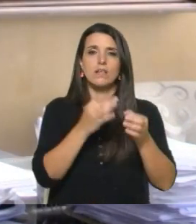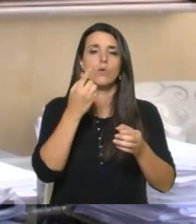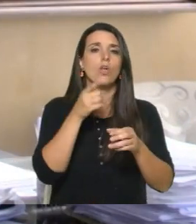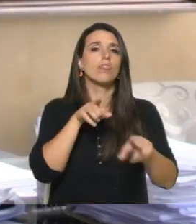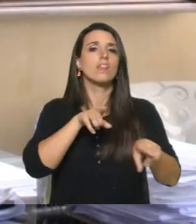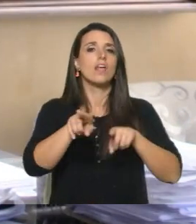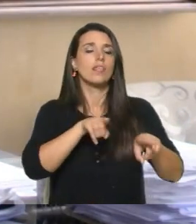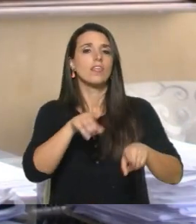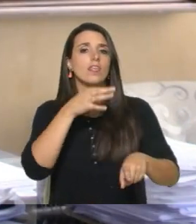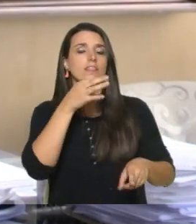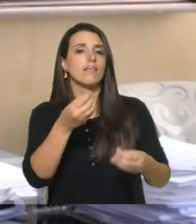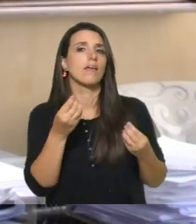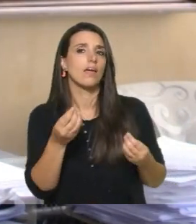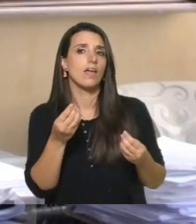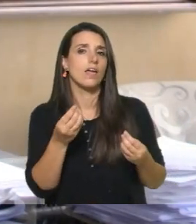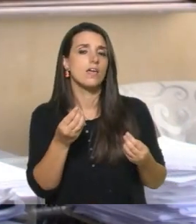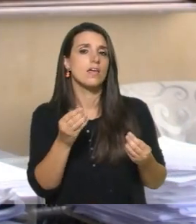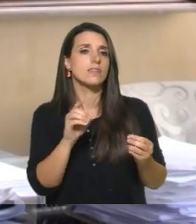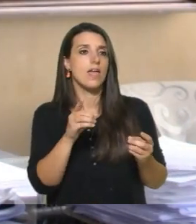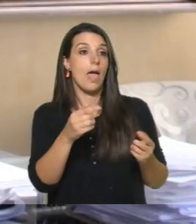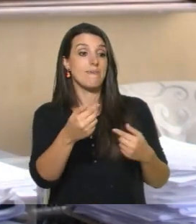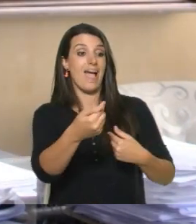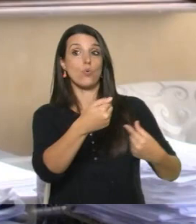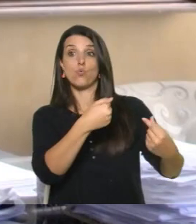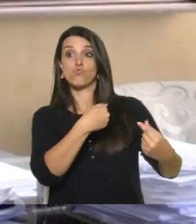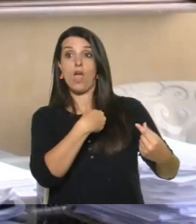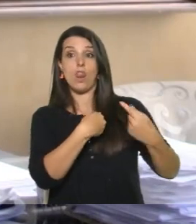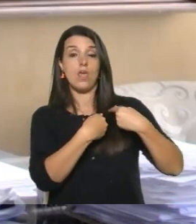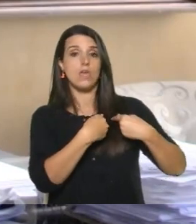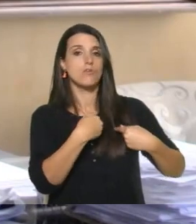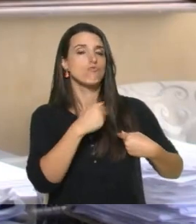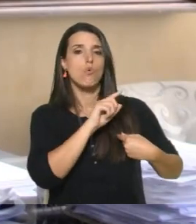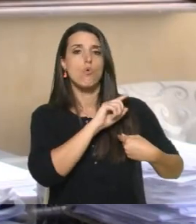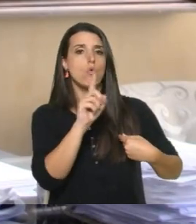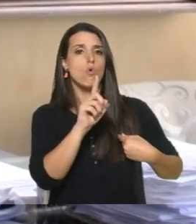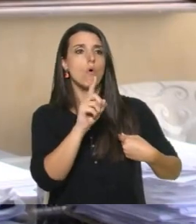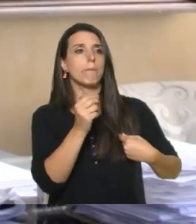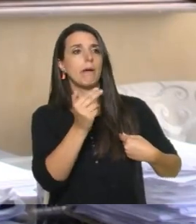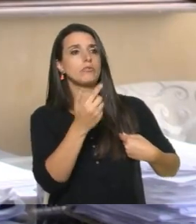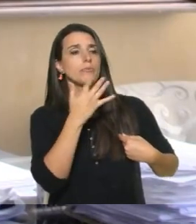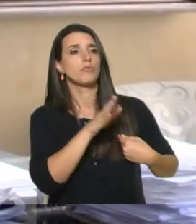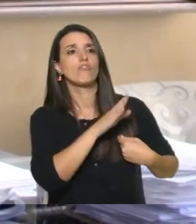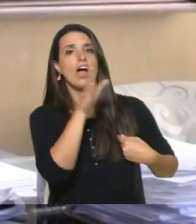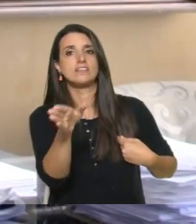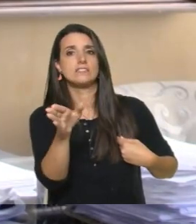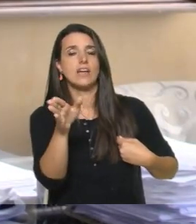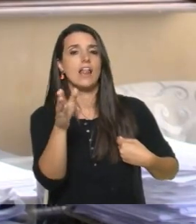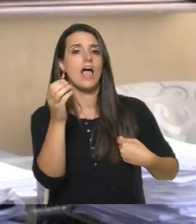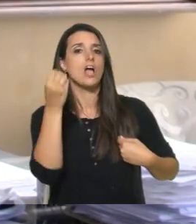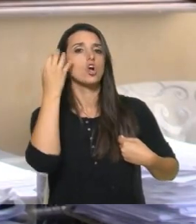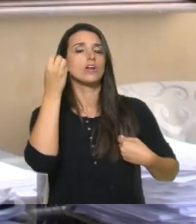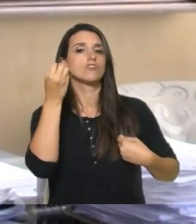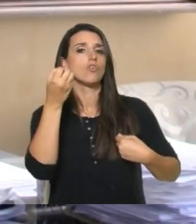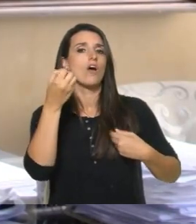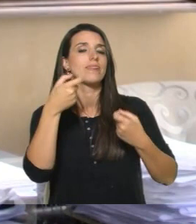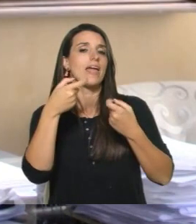dirigentes en que me acusan de que No permito que vayan a este el congreso de afutu